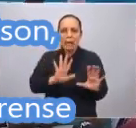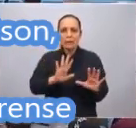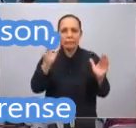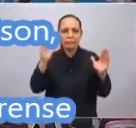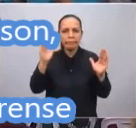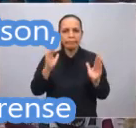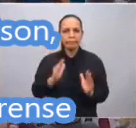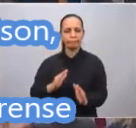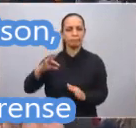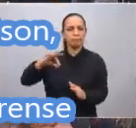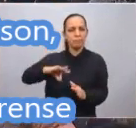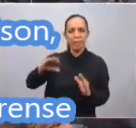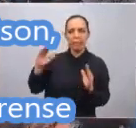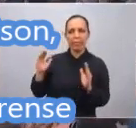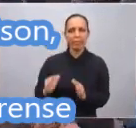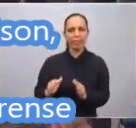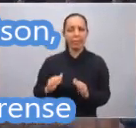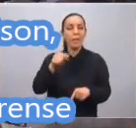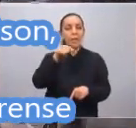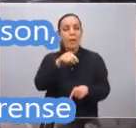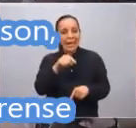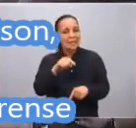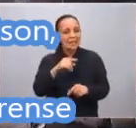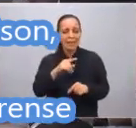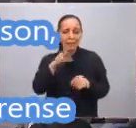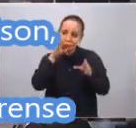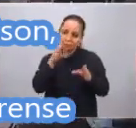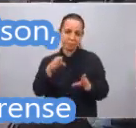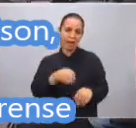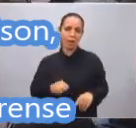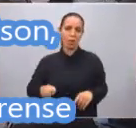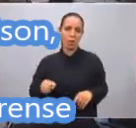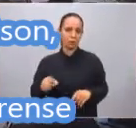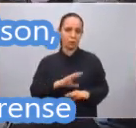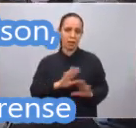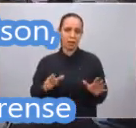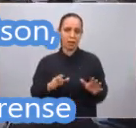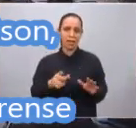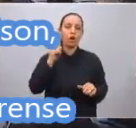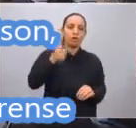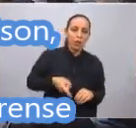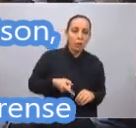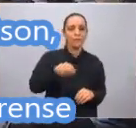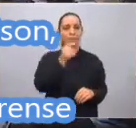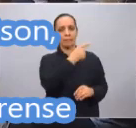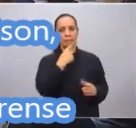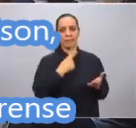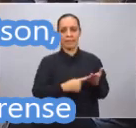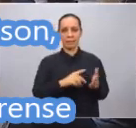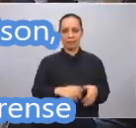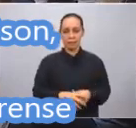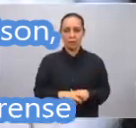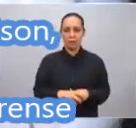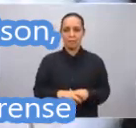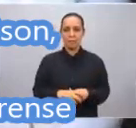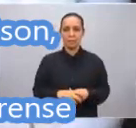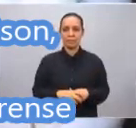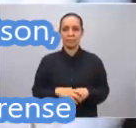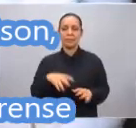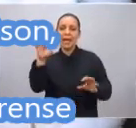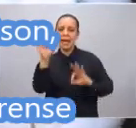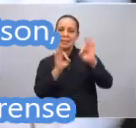el núcleo y la clave del ajuste de Milei y sus consecuencias.